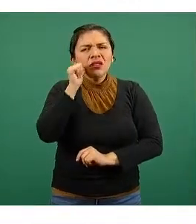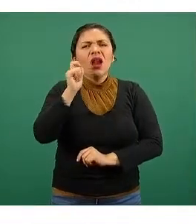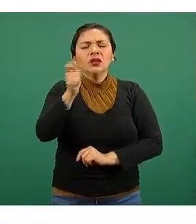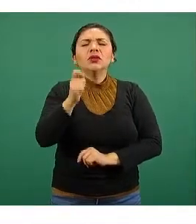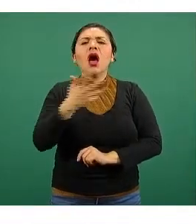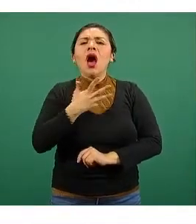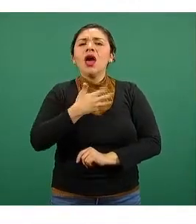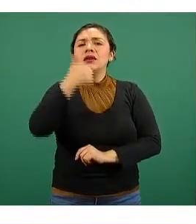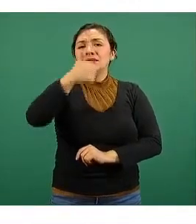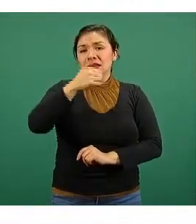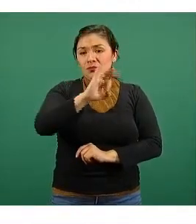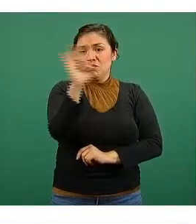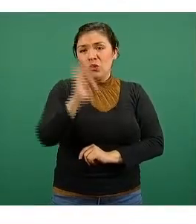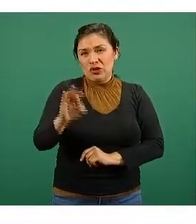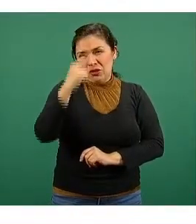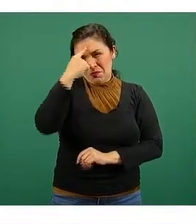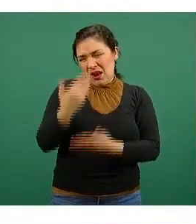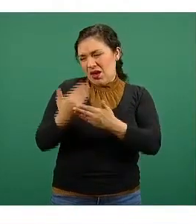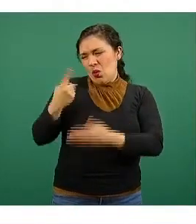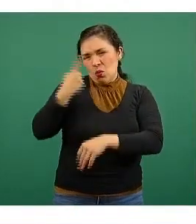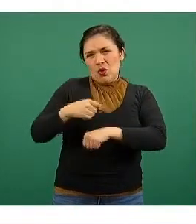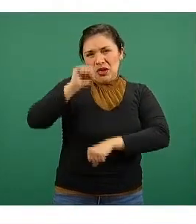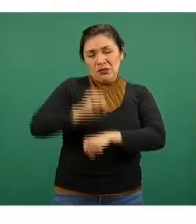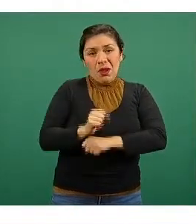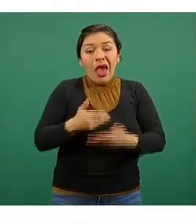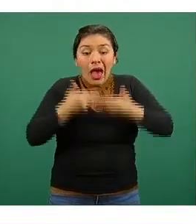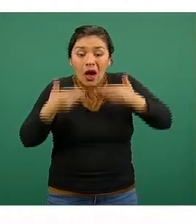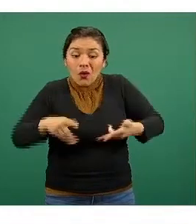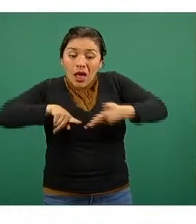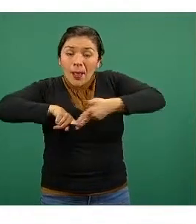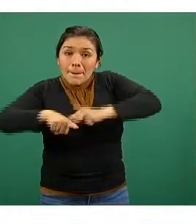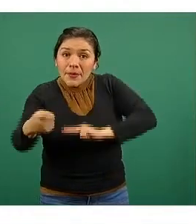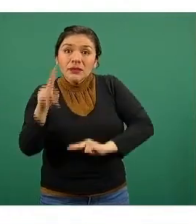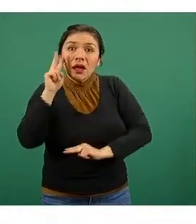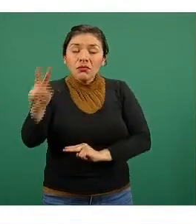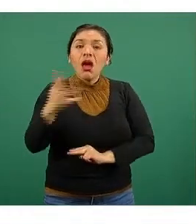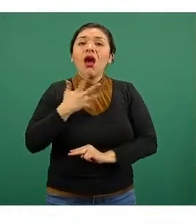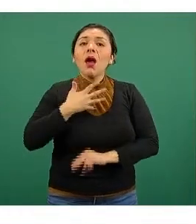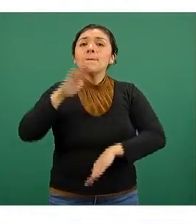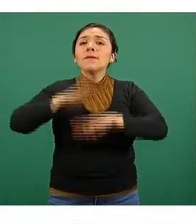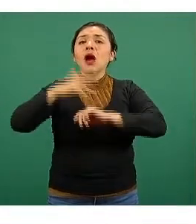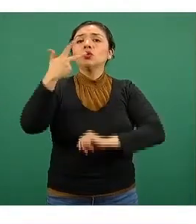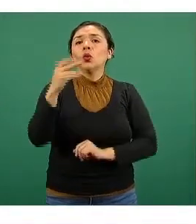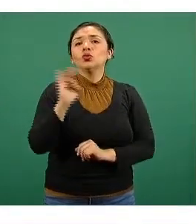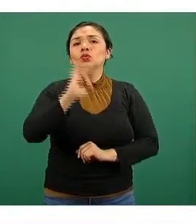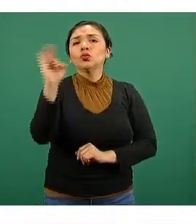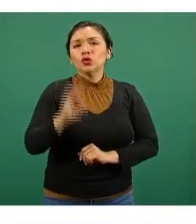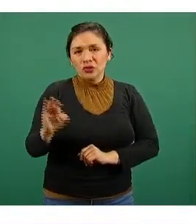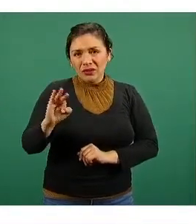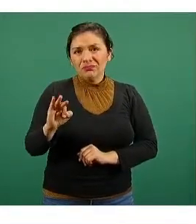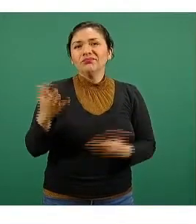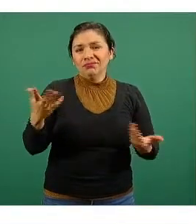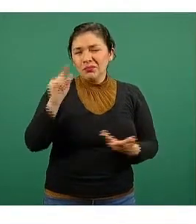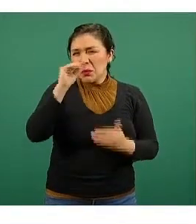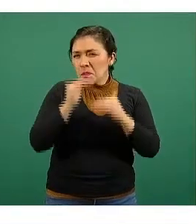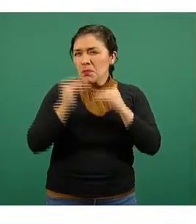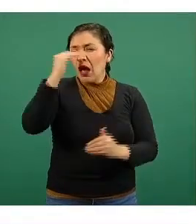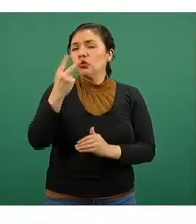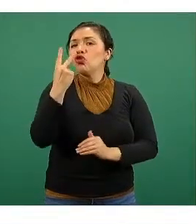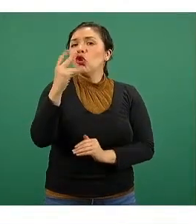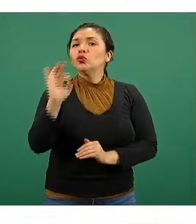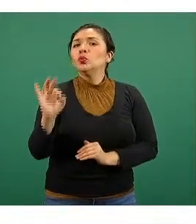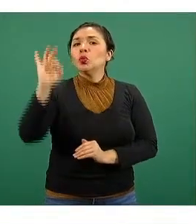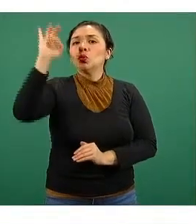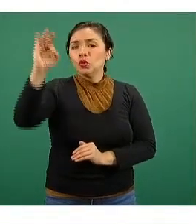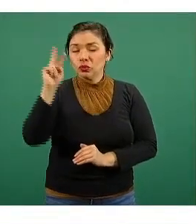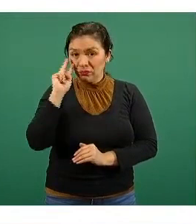un 6% la semana anterior, y bueno, esta semana estamos abriendo en un 8%. Es un incremento de 2